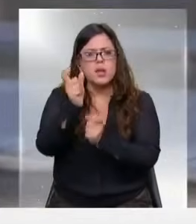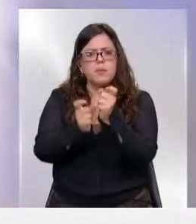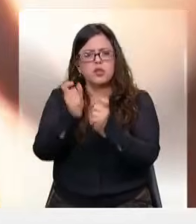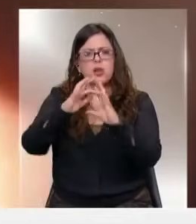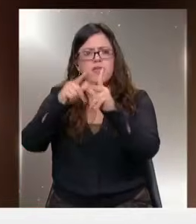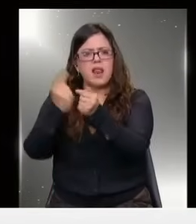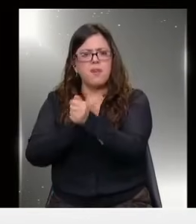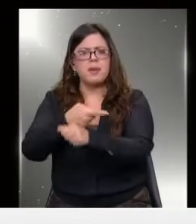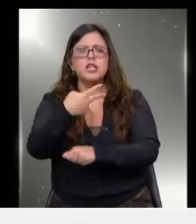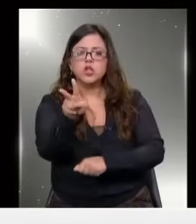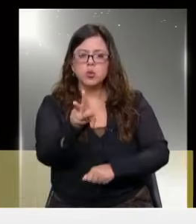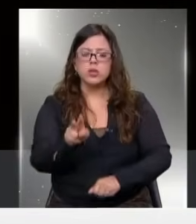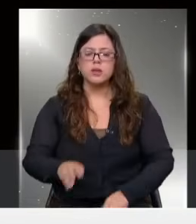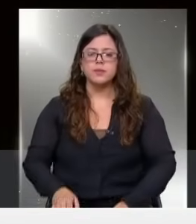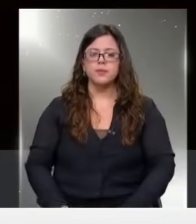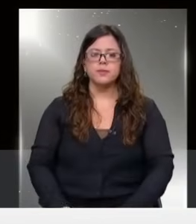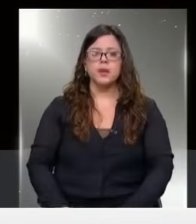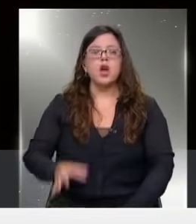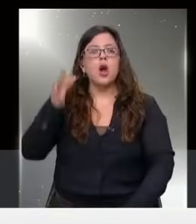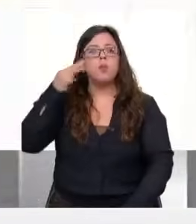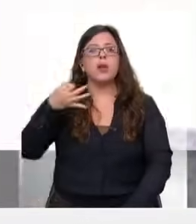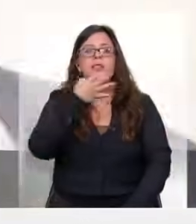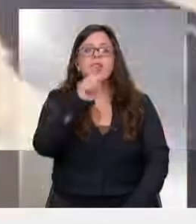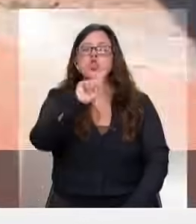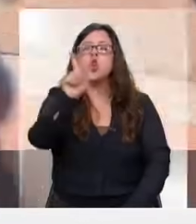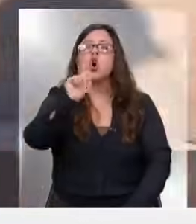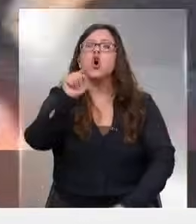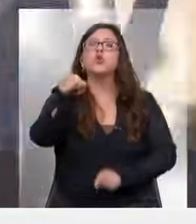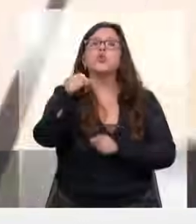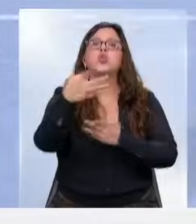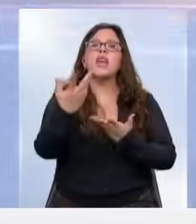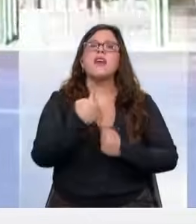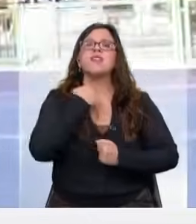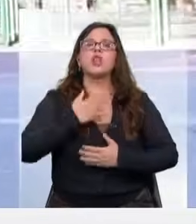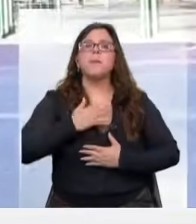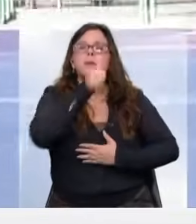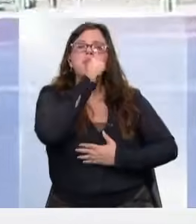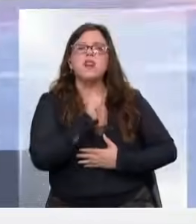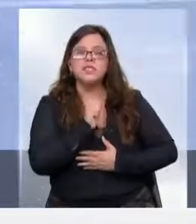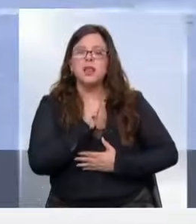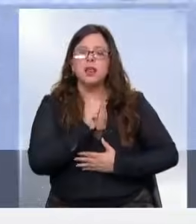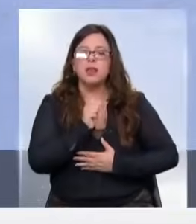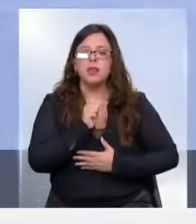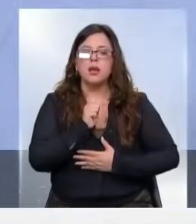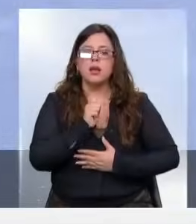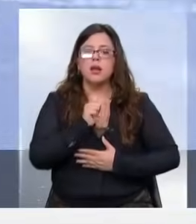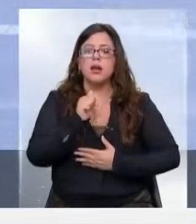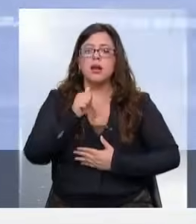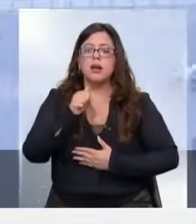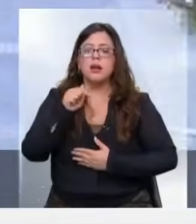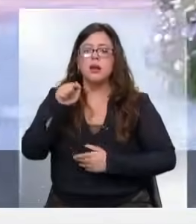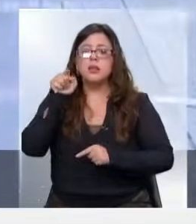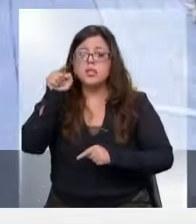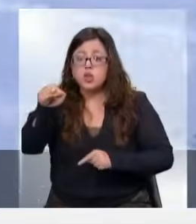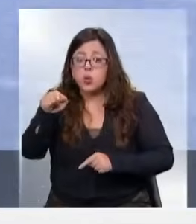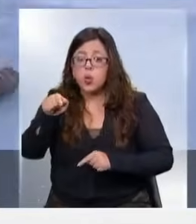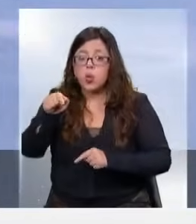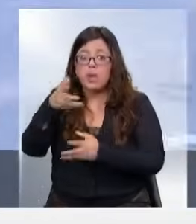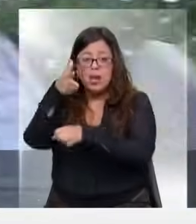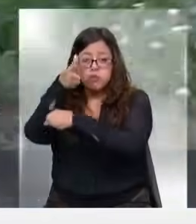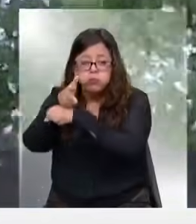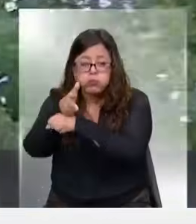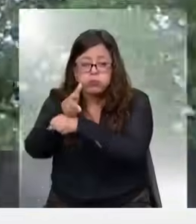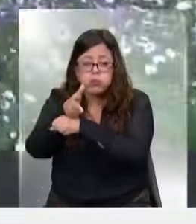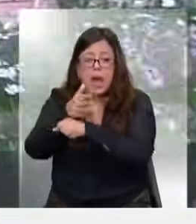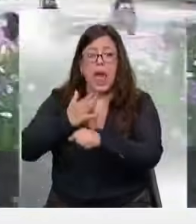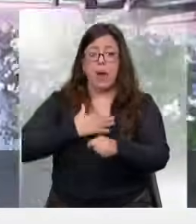su familia. No, está invadiendo mi privacidad. Si llegas a enfocar a mi hijo, ¿sí? Te la